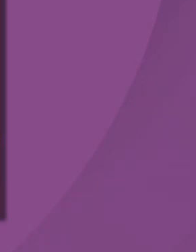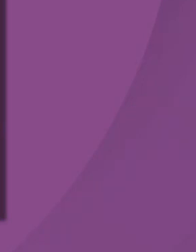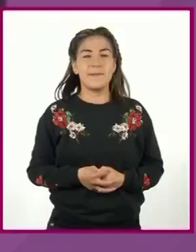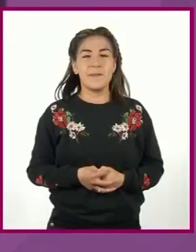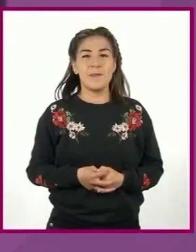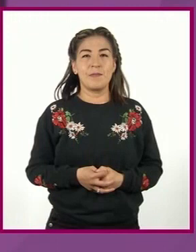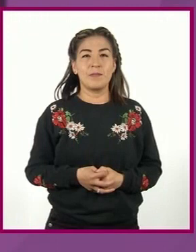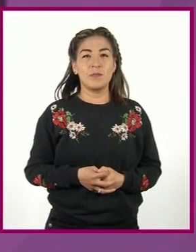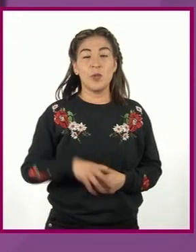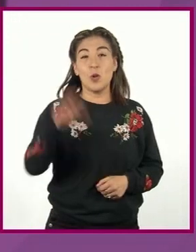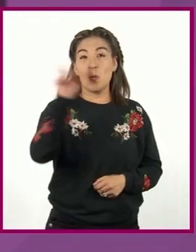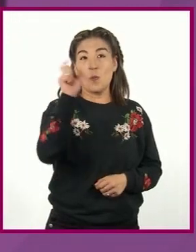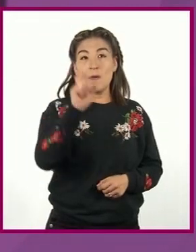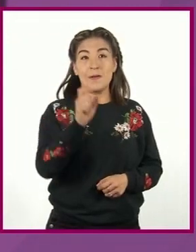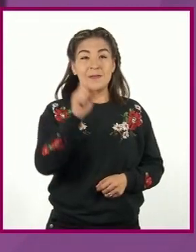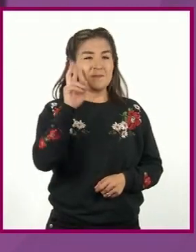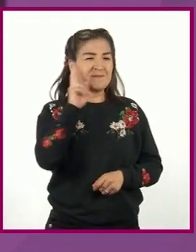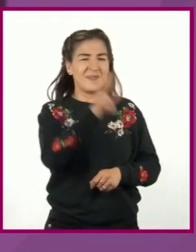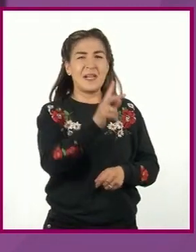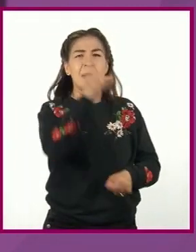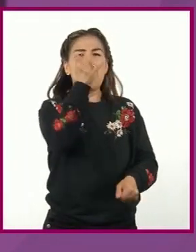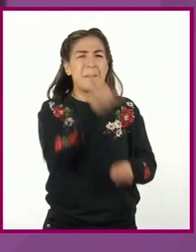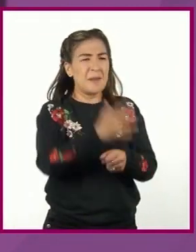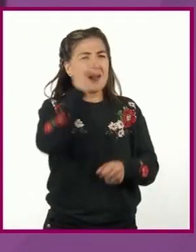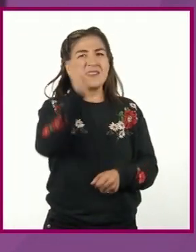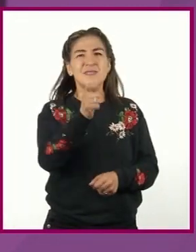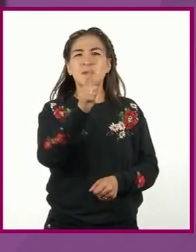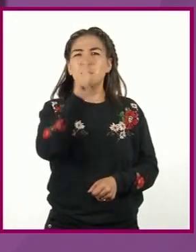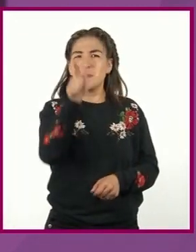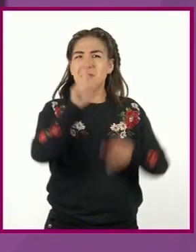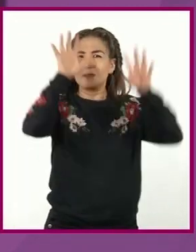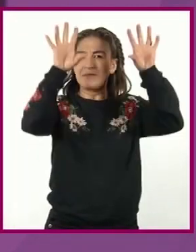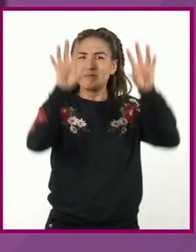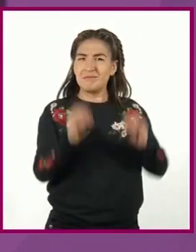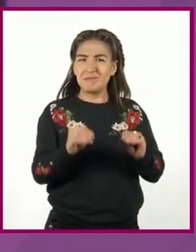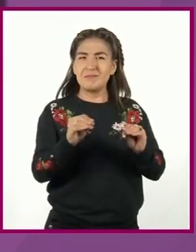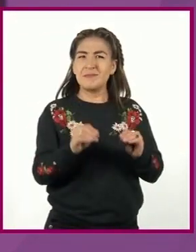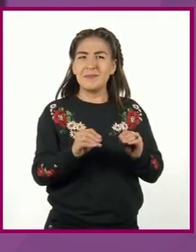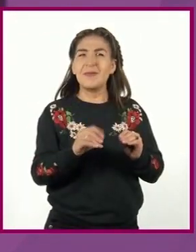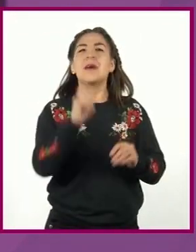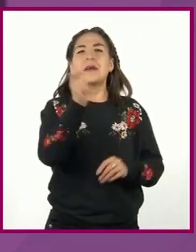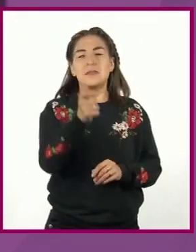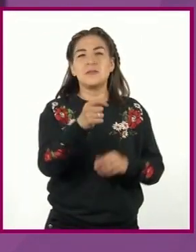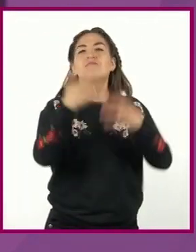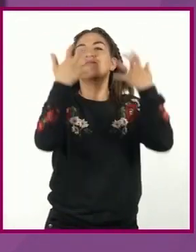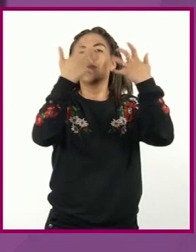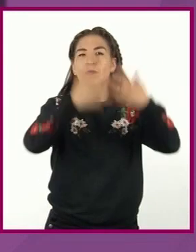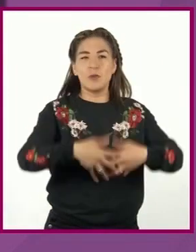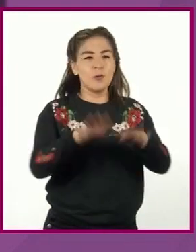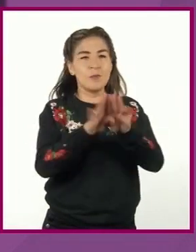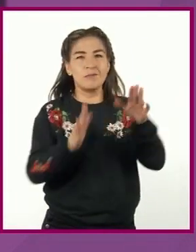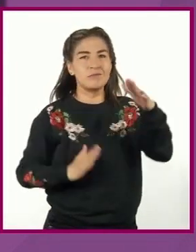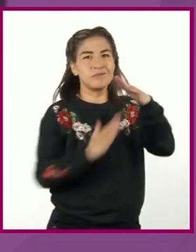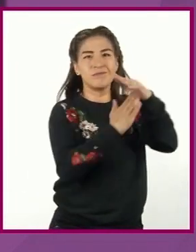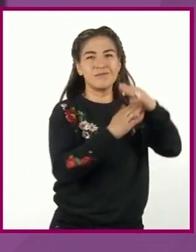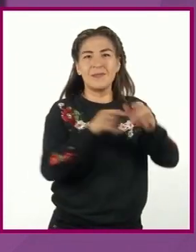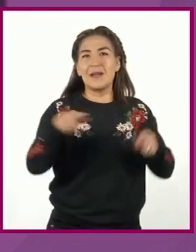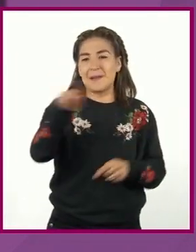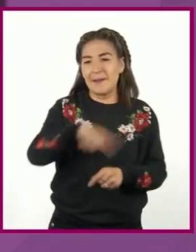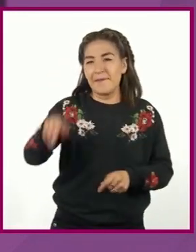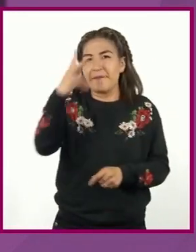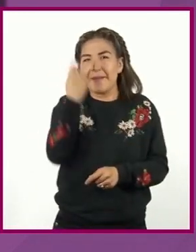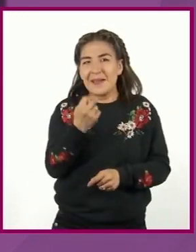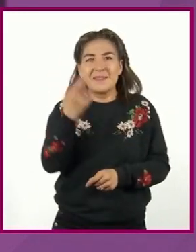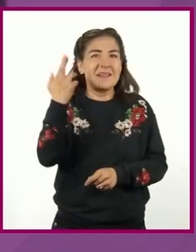Cuando en una localidad se interrumpe el suministro de electricidad, se detiene el funcionamiento de todos los aparatos